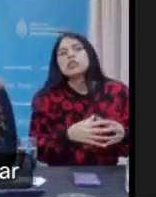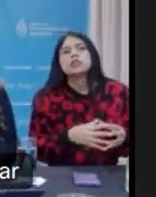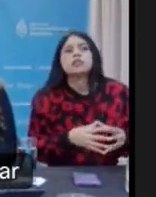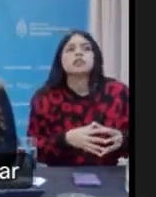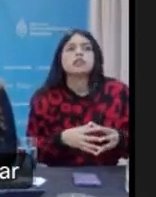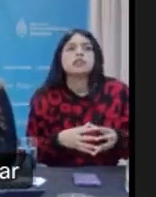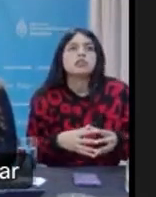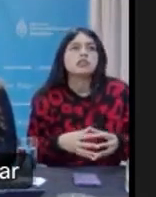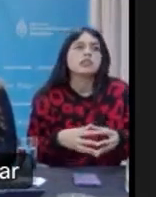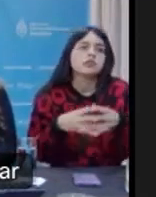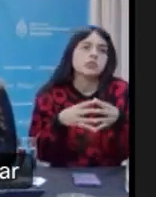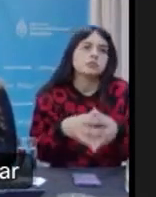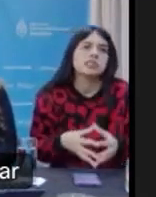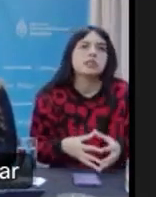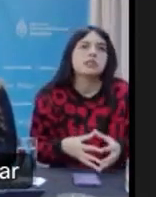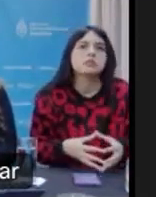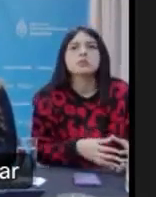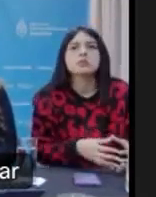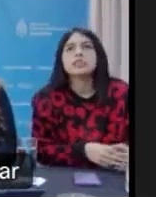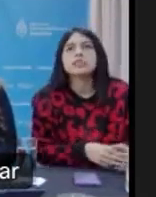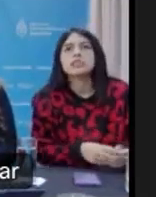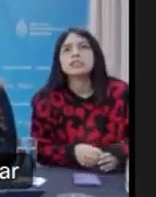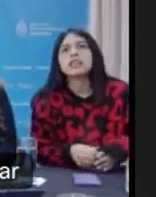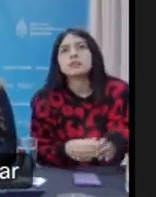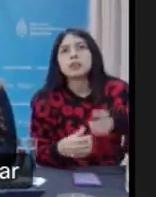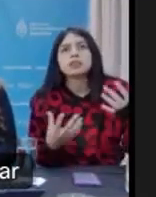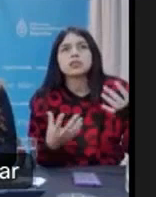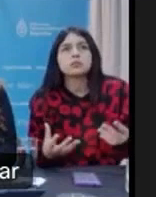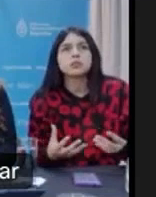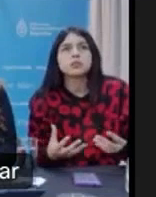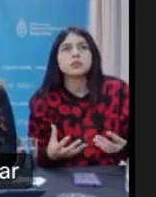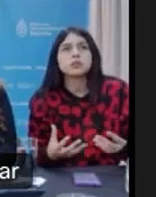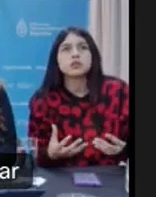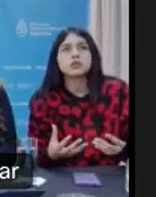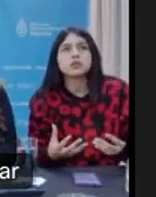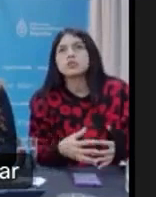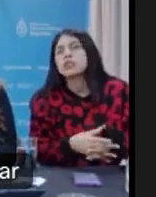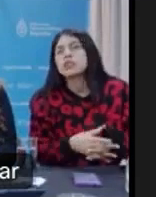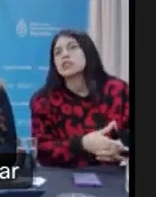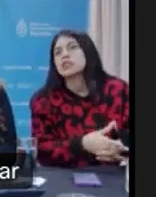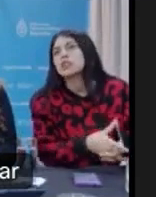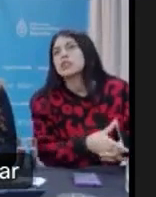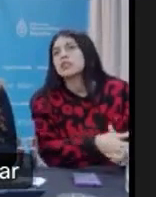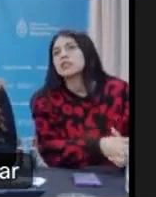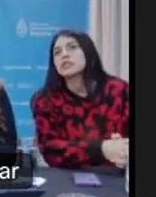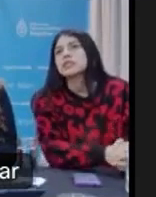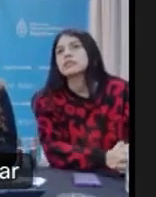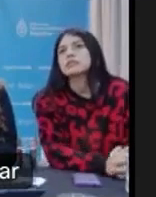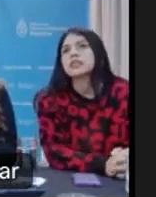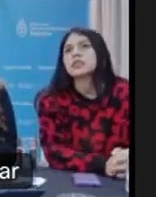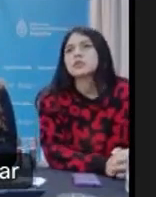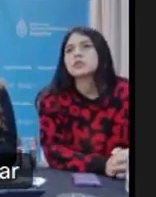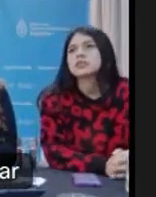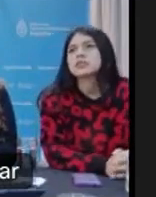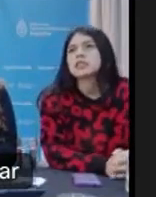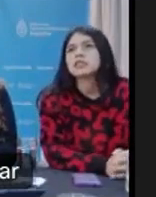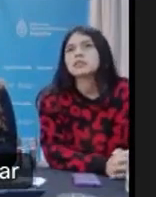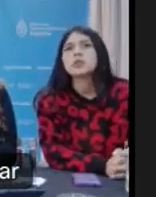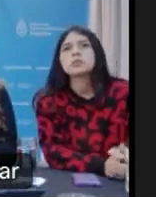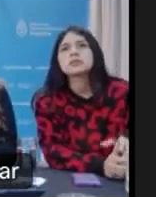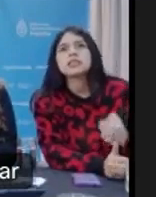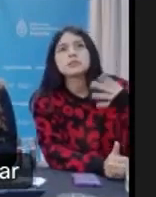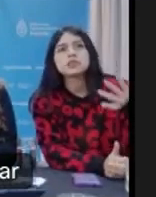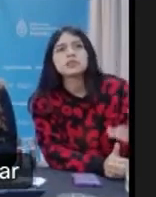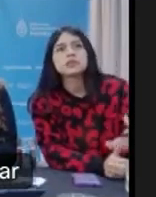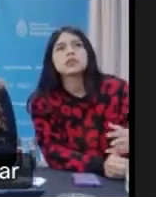encuentros, lo que justamente les vamos a proponer es el armado de proyectos para llevar adelante en la universidad y